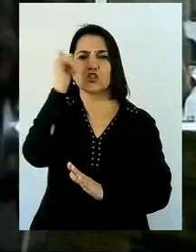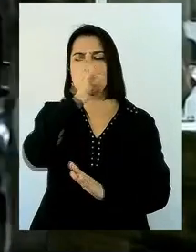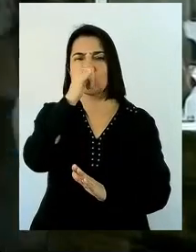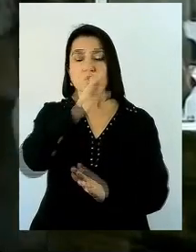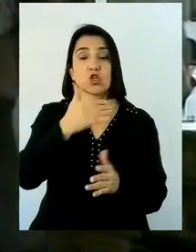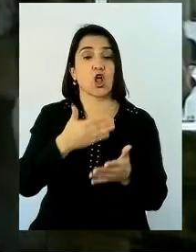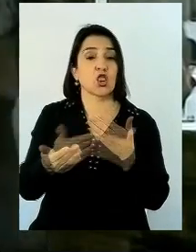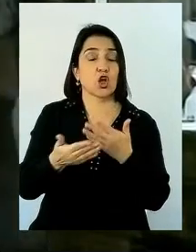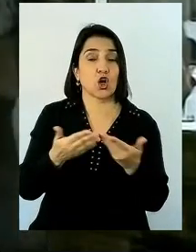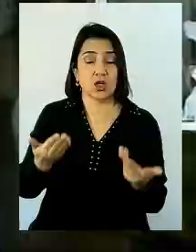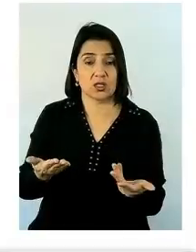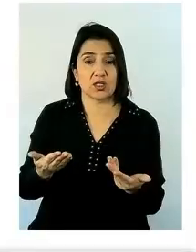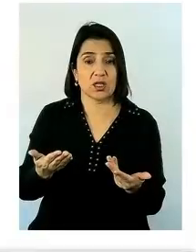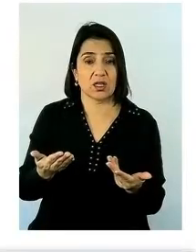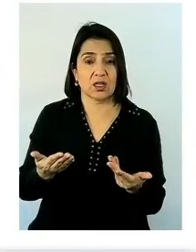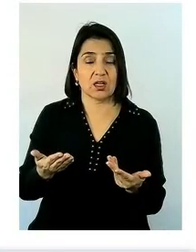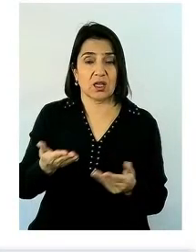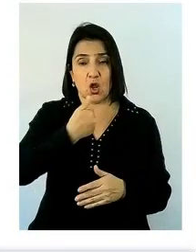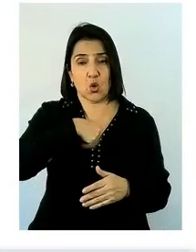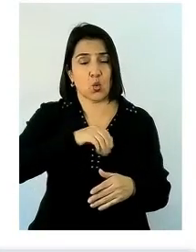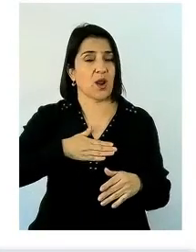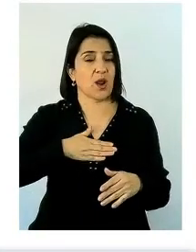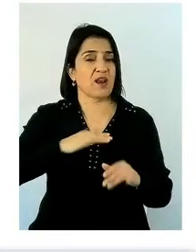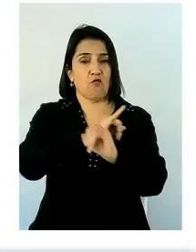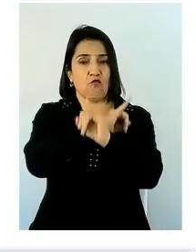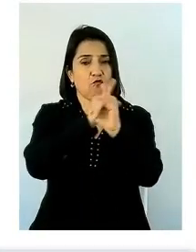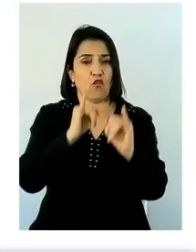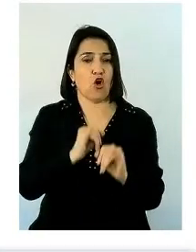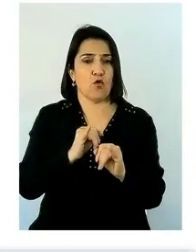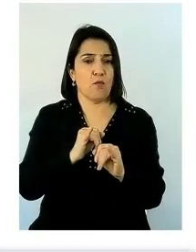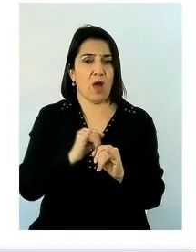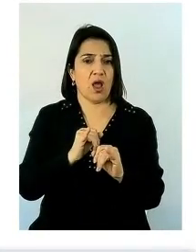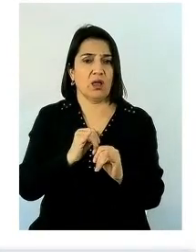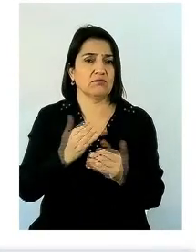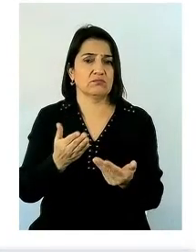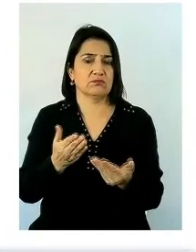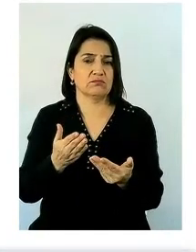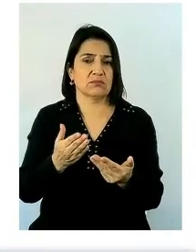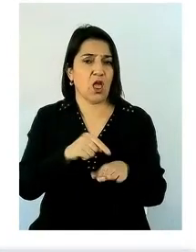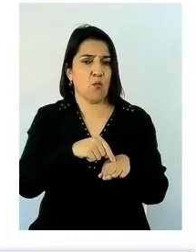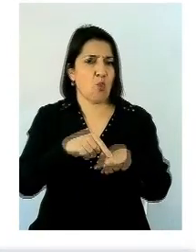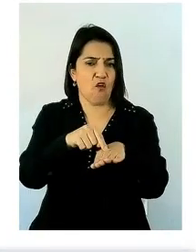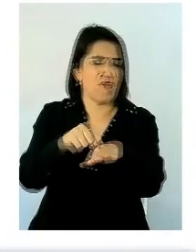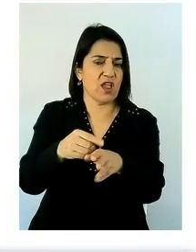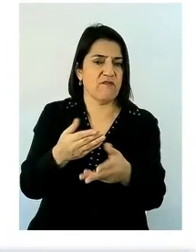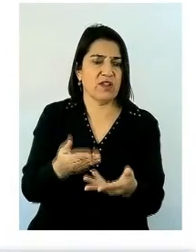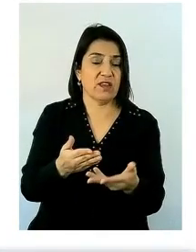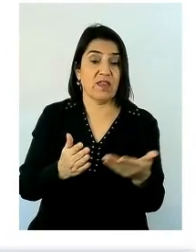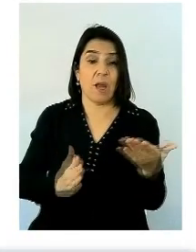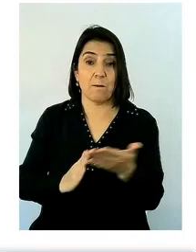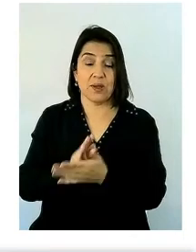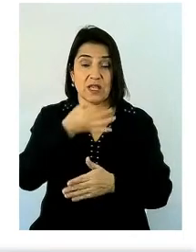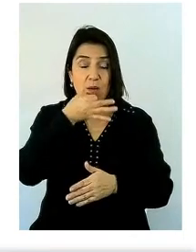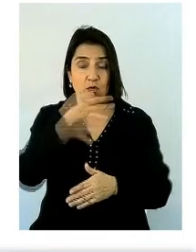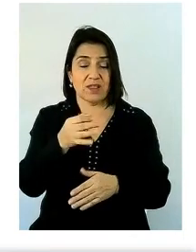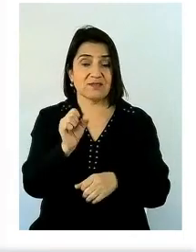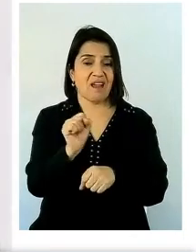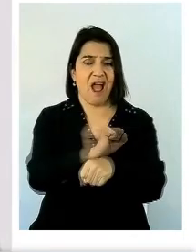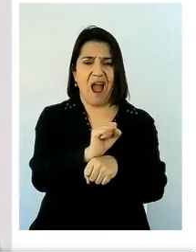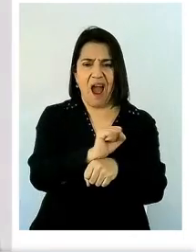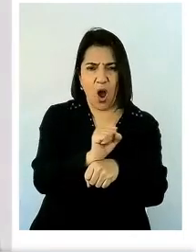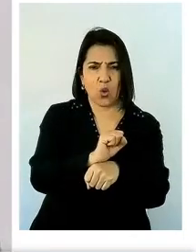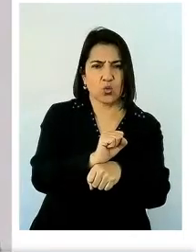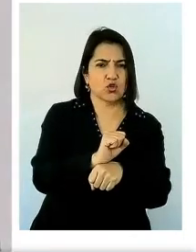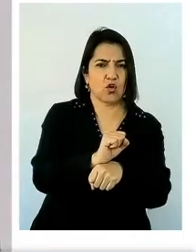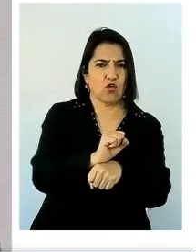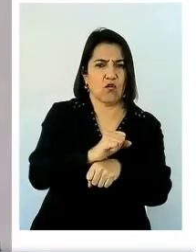en nuestras formas habituales de movilidad? Y cuando empezamos a hablar de transporte masivo y medios